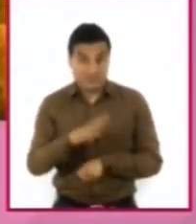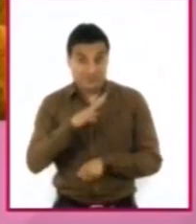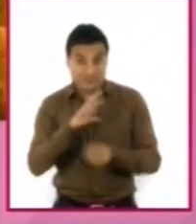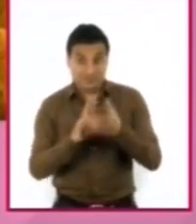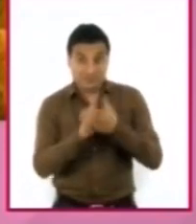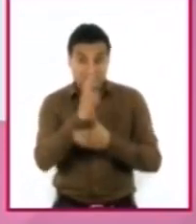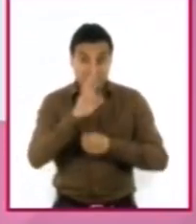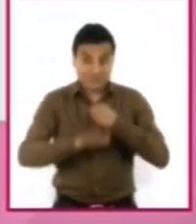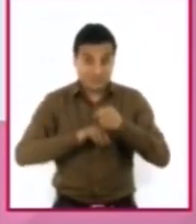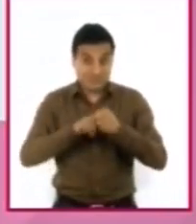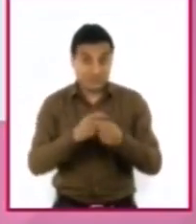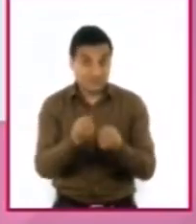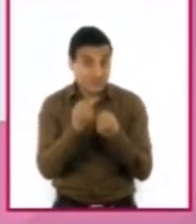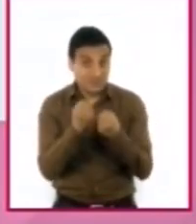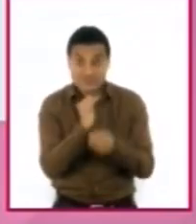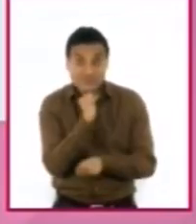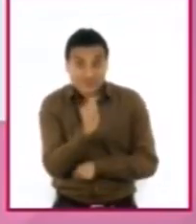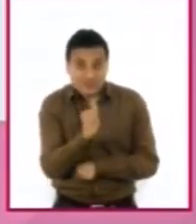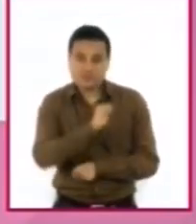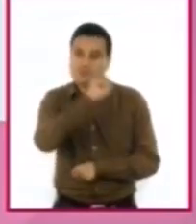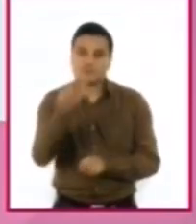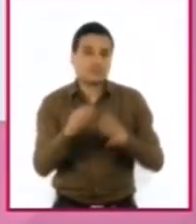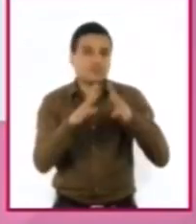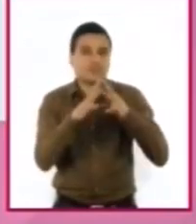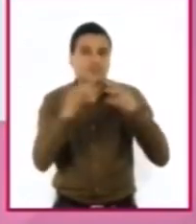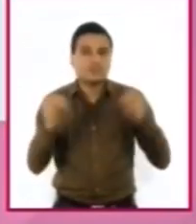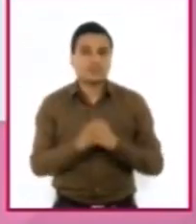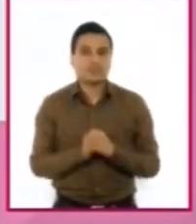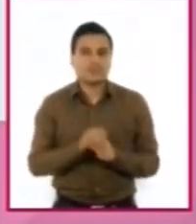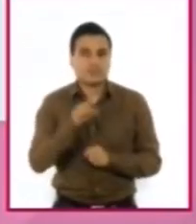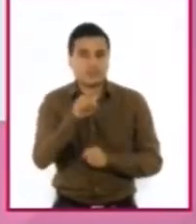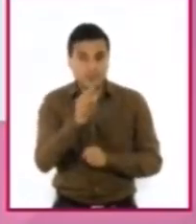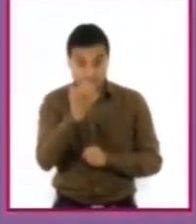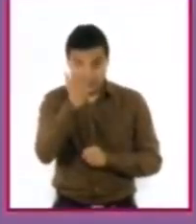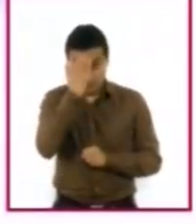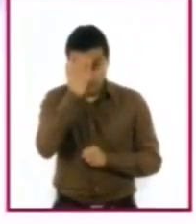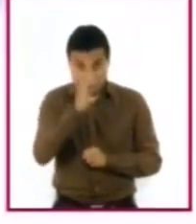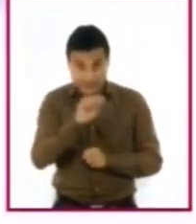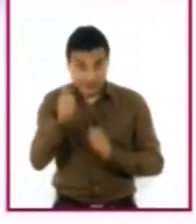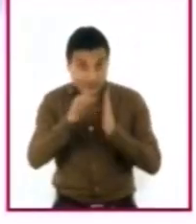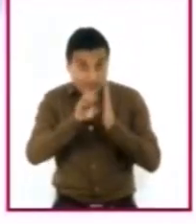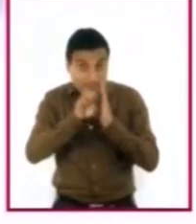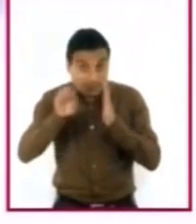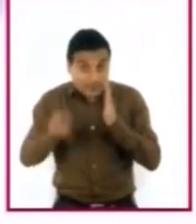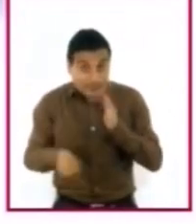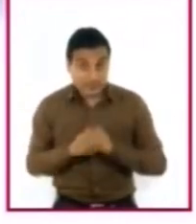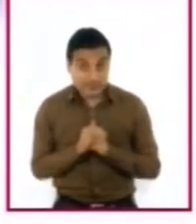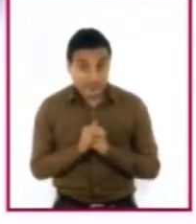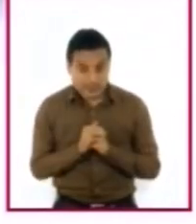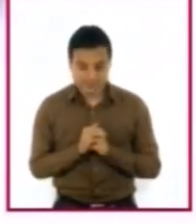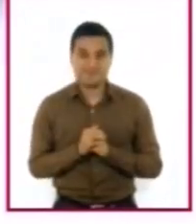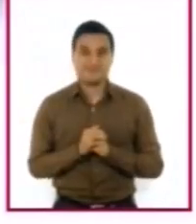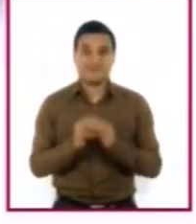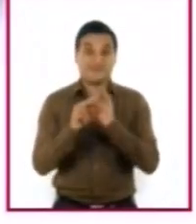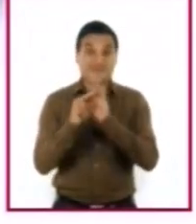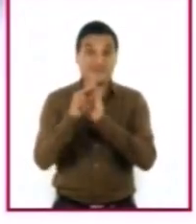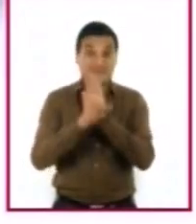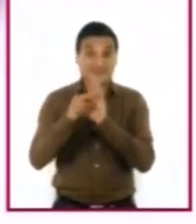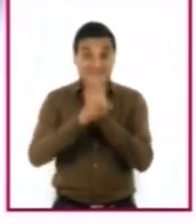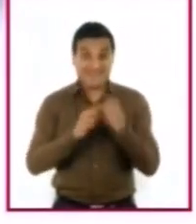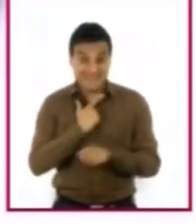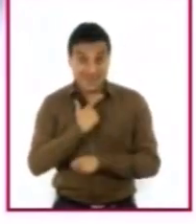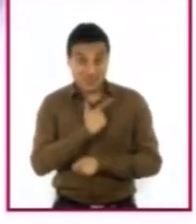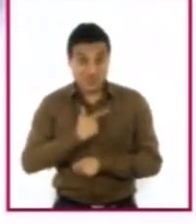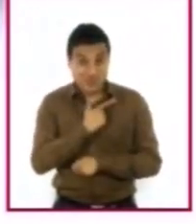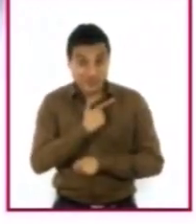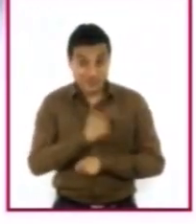se extinguen. ¿Qué otros ejemplos de selección natural conoces? ¿Te gustó el video? Hoy en día,